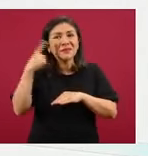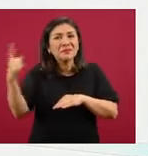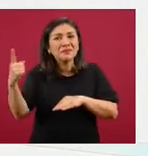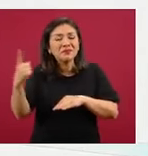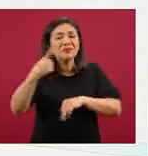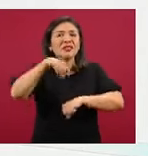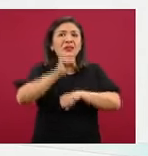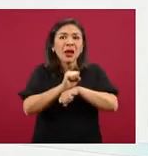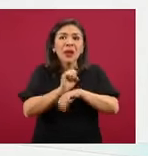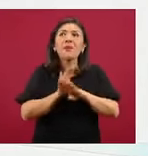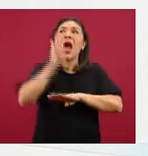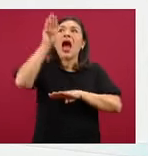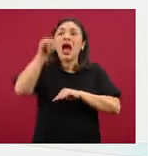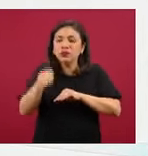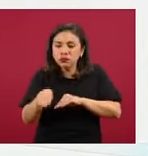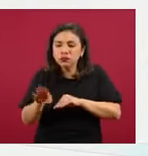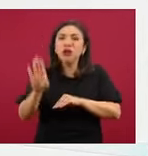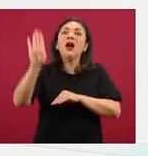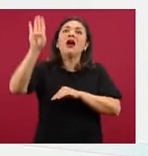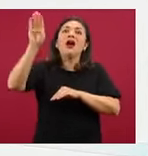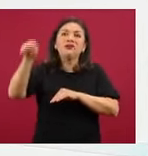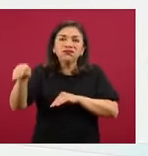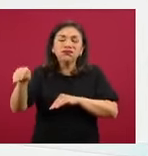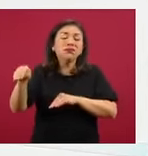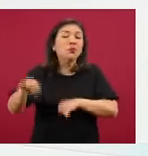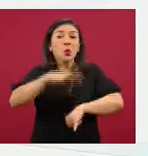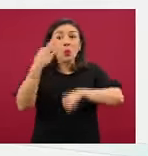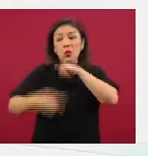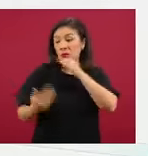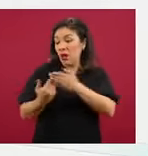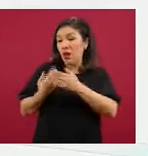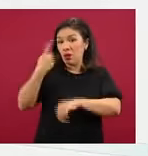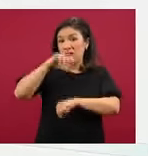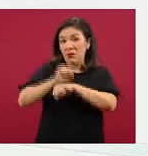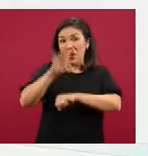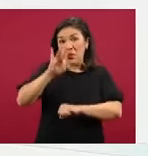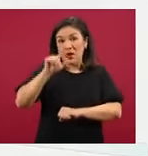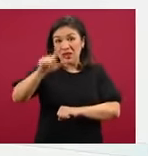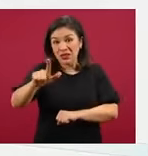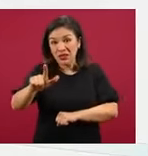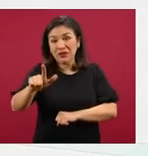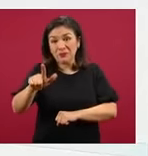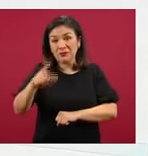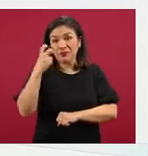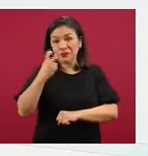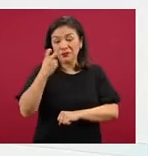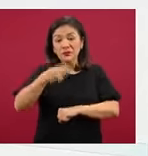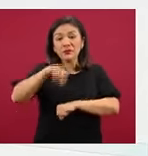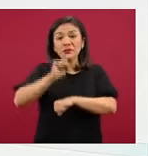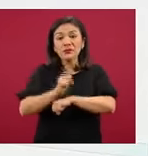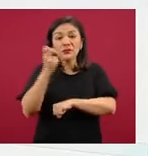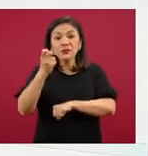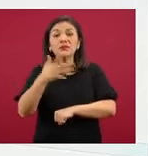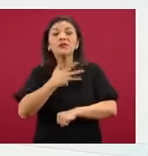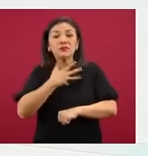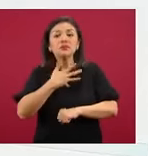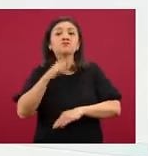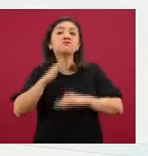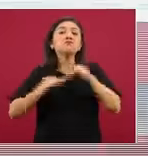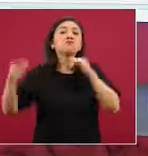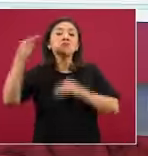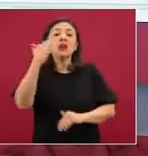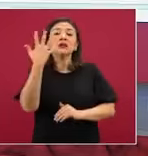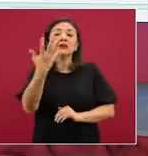alguna semana hubo un pequeño descenso, y en la última semana, la semana 47 con respecto a la 46, tenemos un